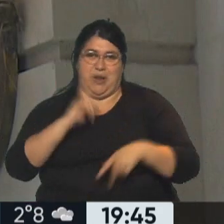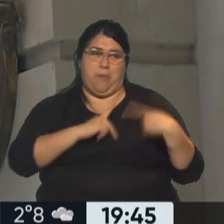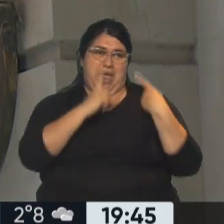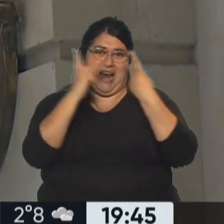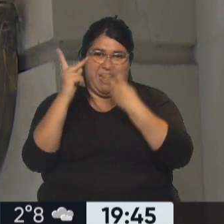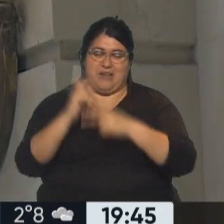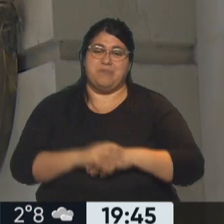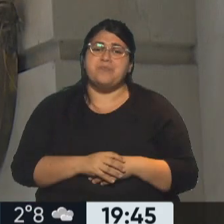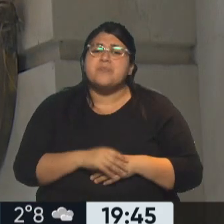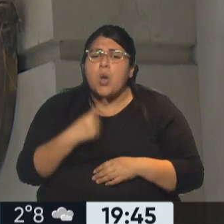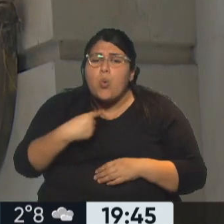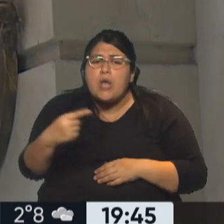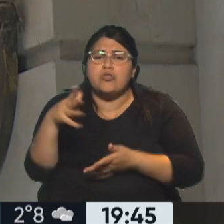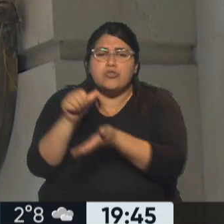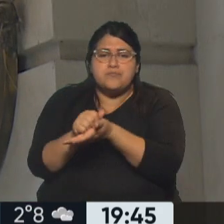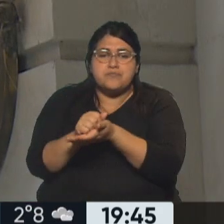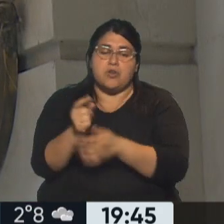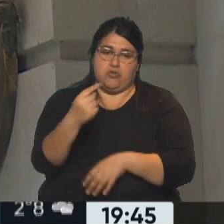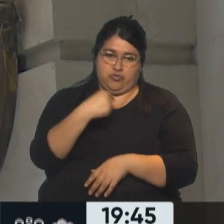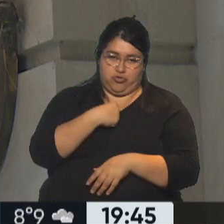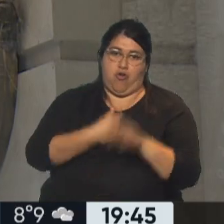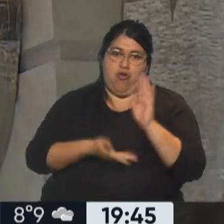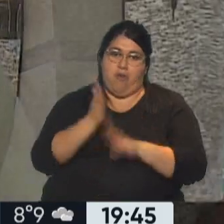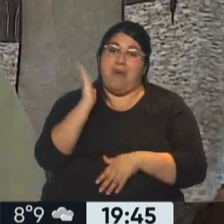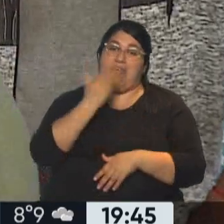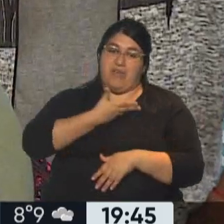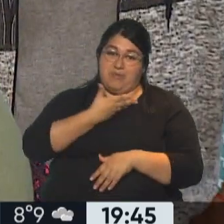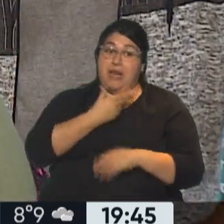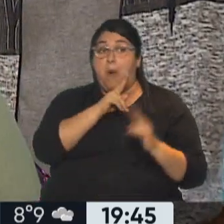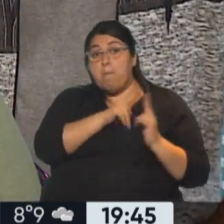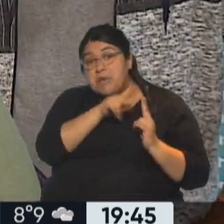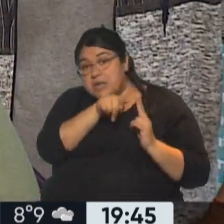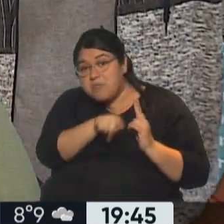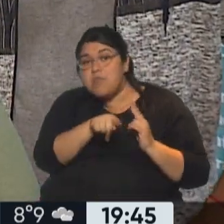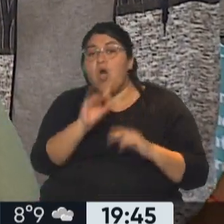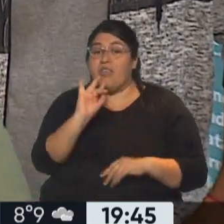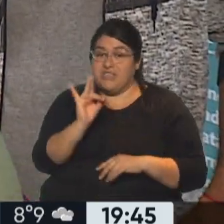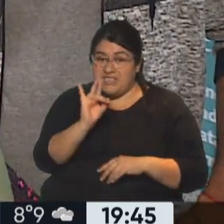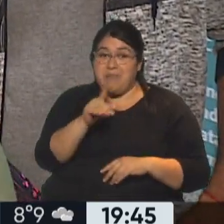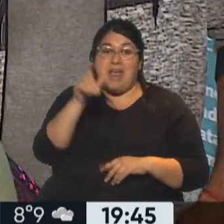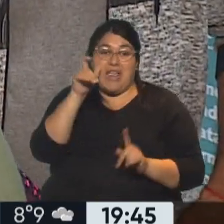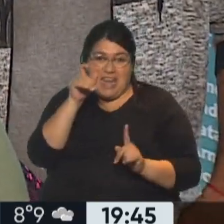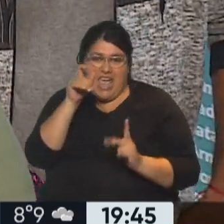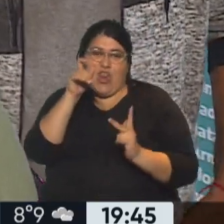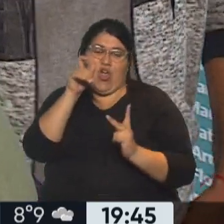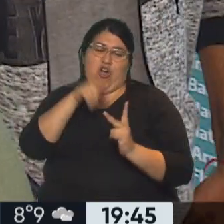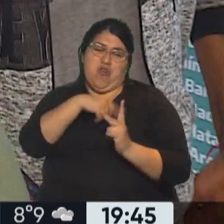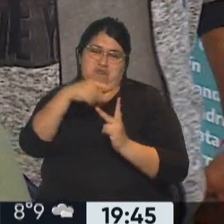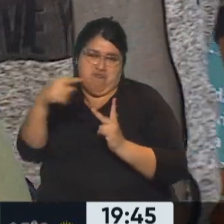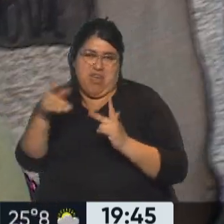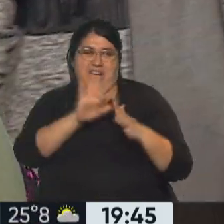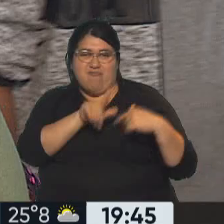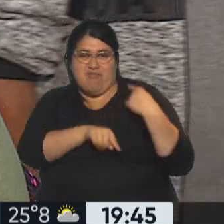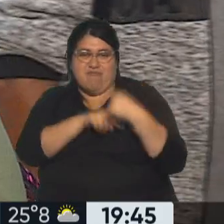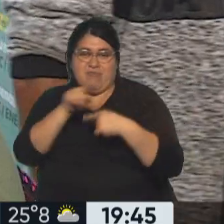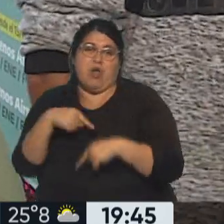familia. ¿Cuándo van a sacar el pasaje? Yo voy para febrero, pero mis primos van para diciembre, enero y todas las y así,